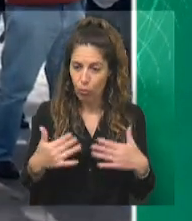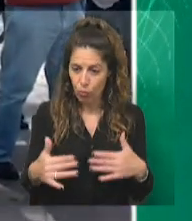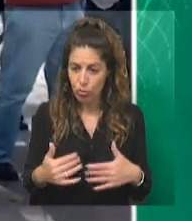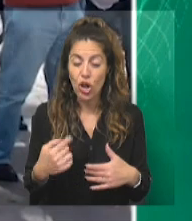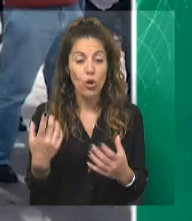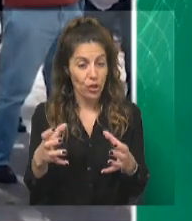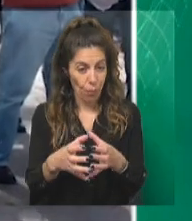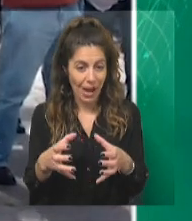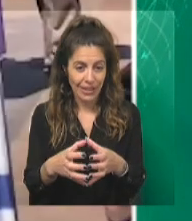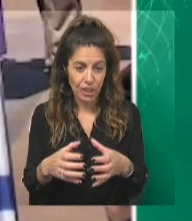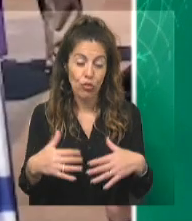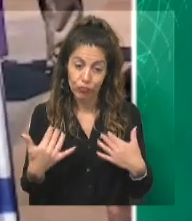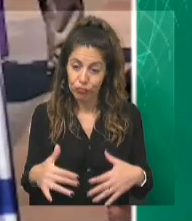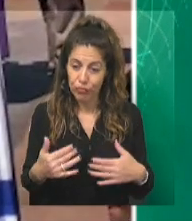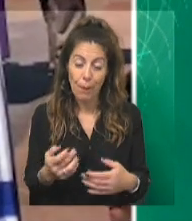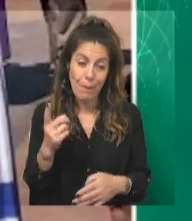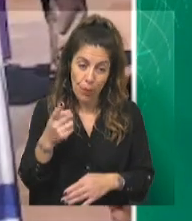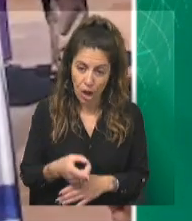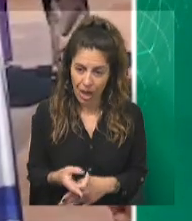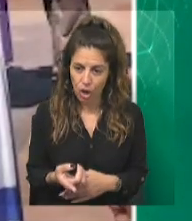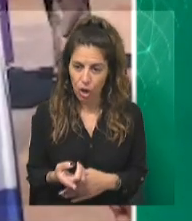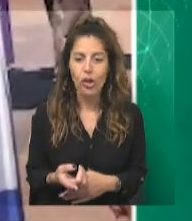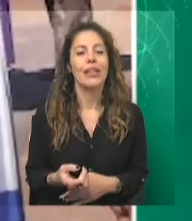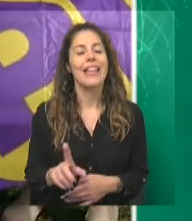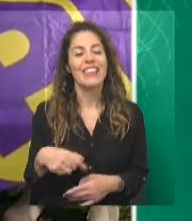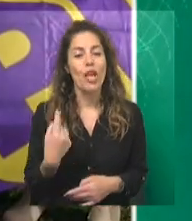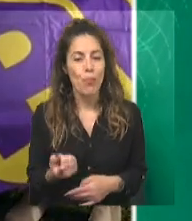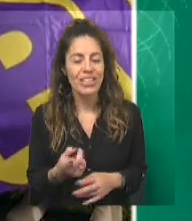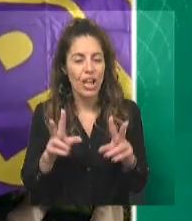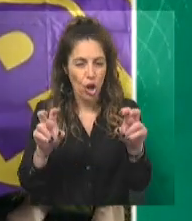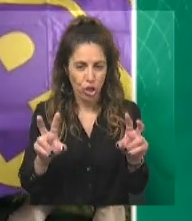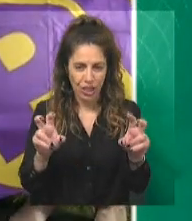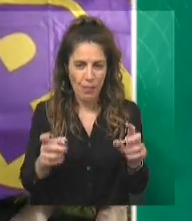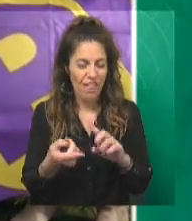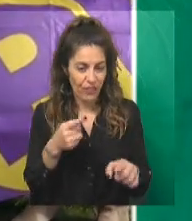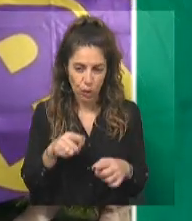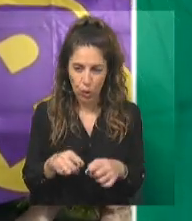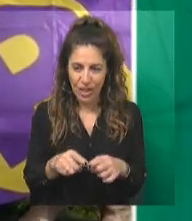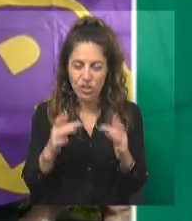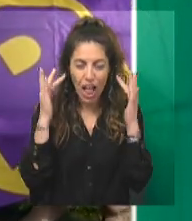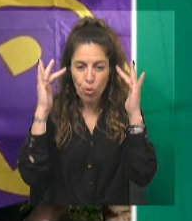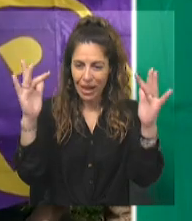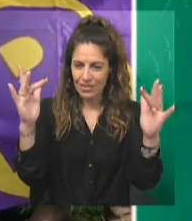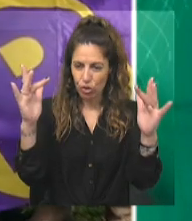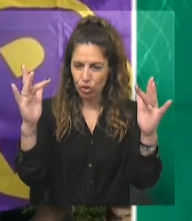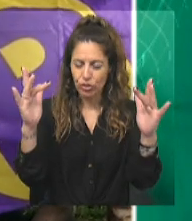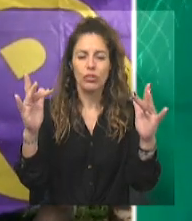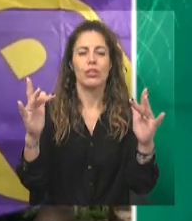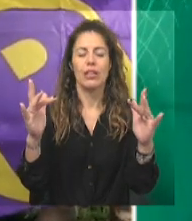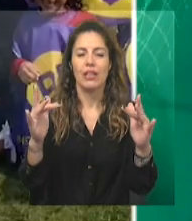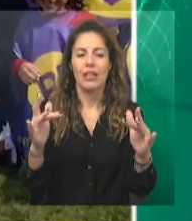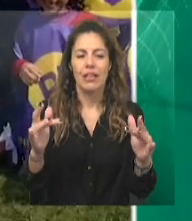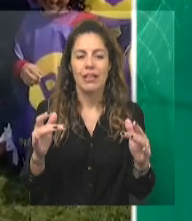nuestro partido eh imponerla después bueno los temas vinculados a educación eh